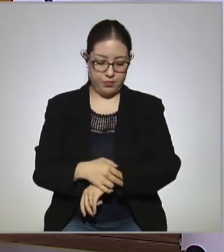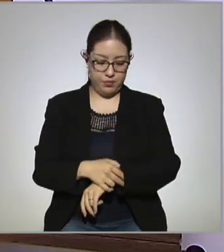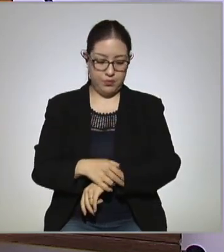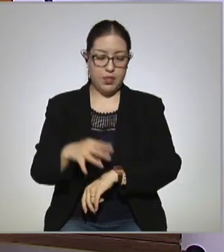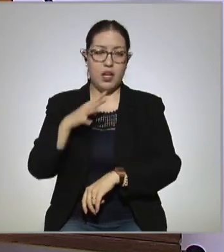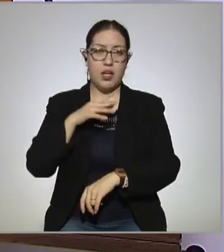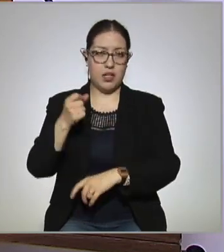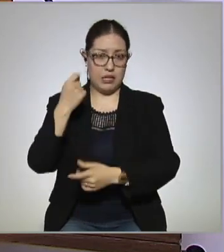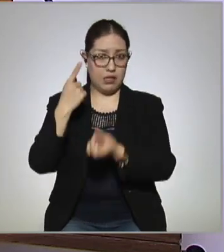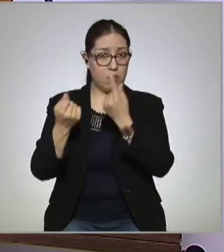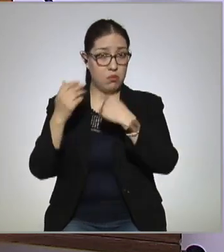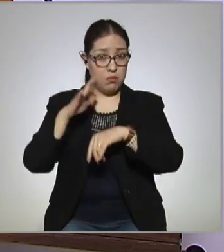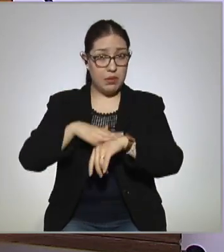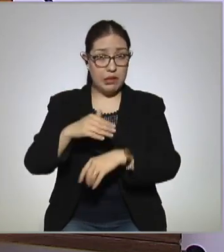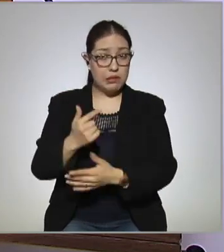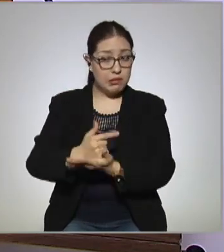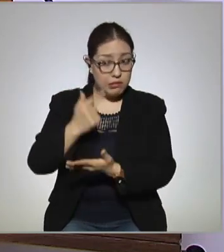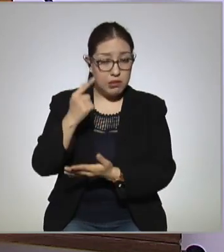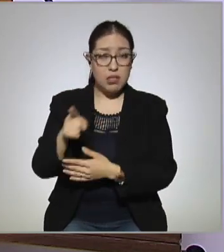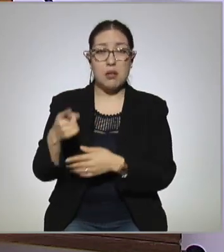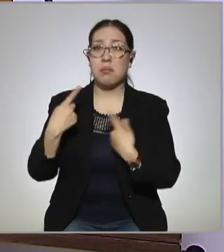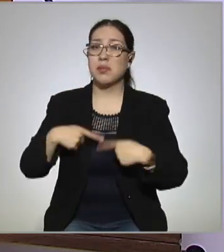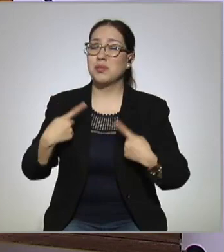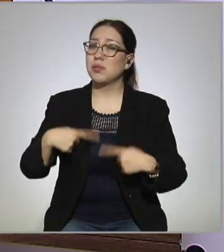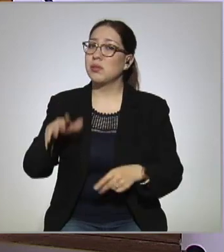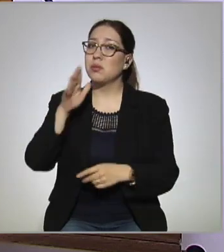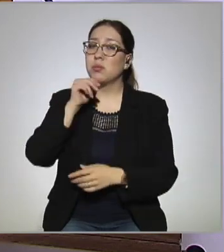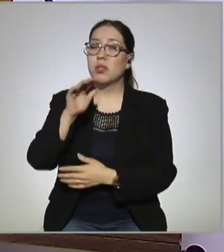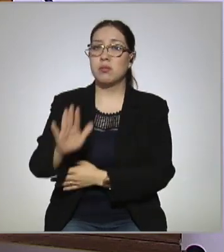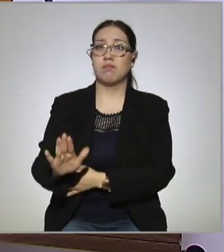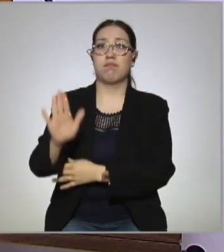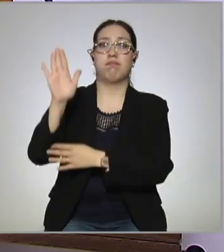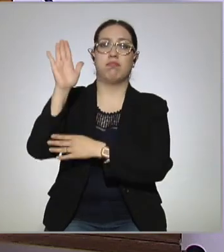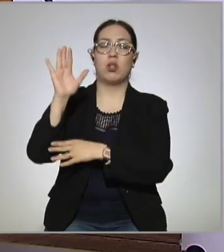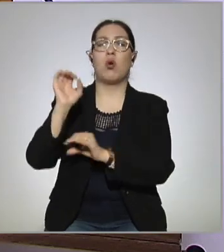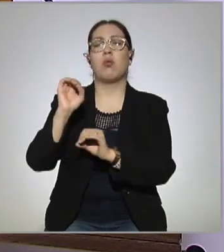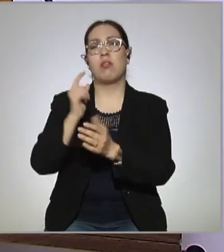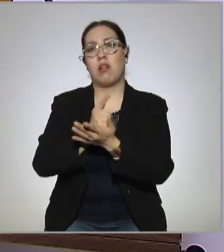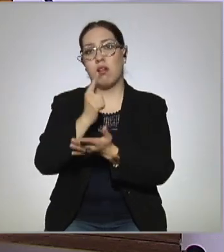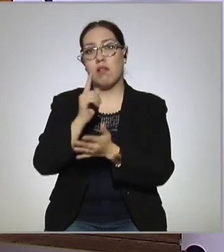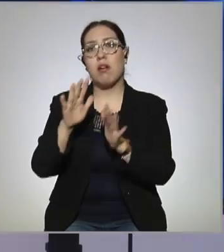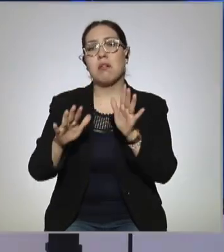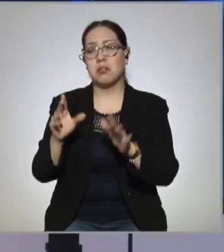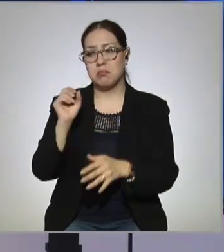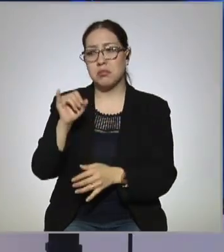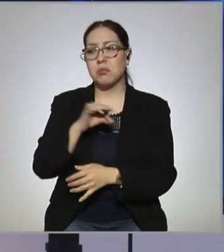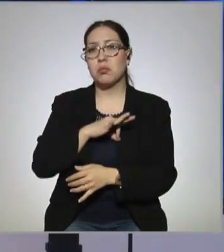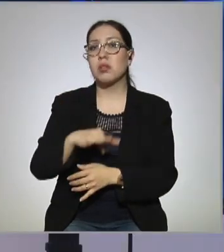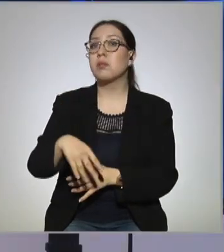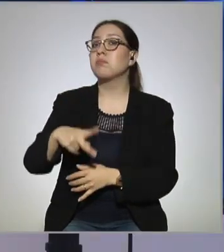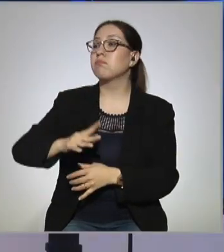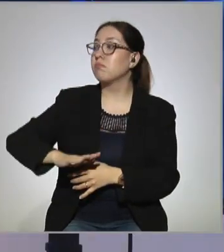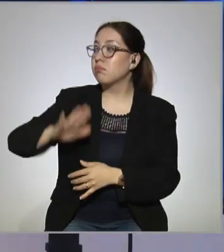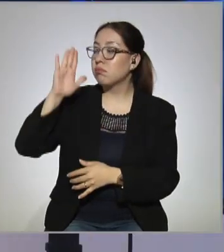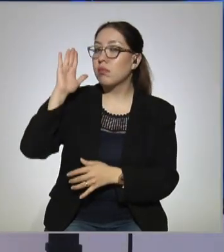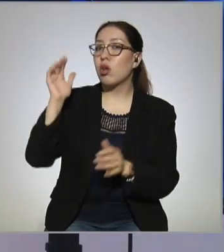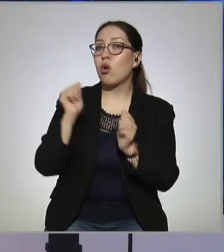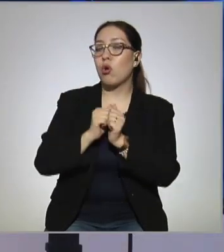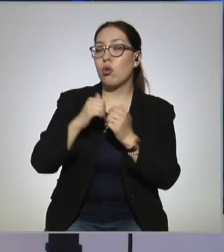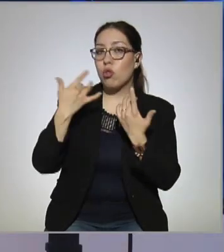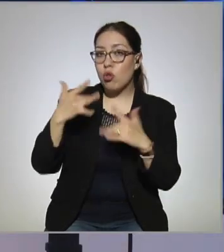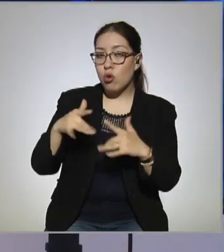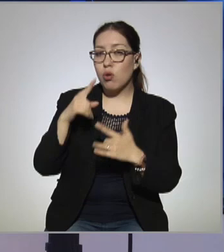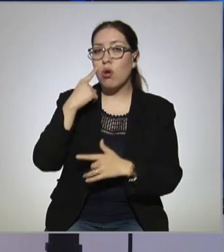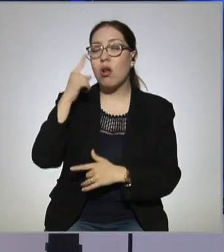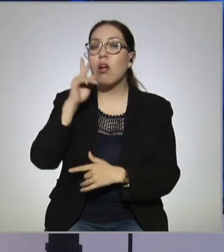paciente no logra levantar su brazo. En casos leves, sí logra levantar su brazo, pero con dolor. Las pruebas de